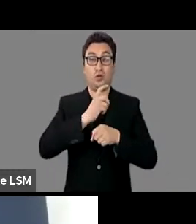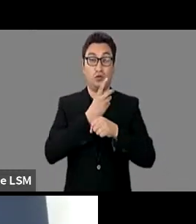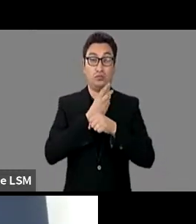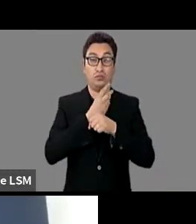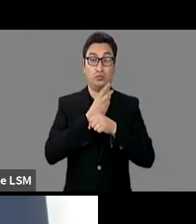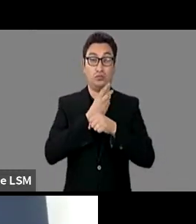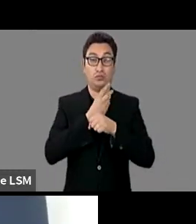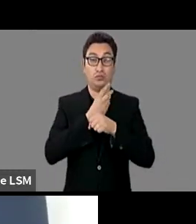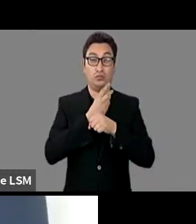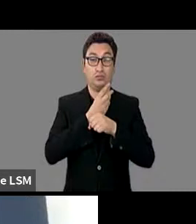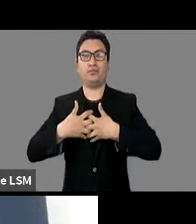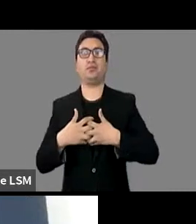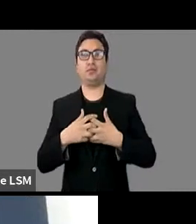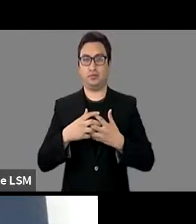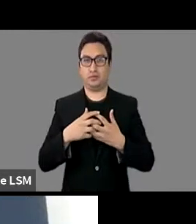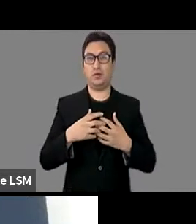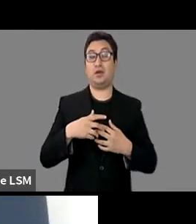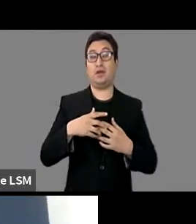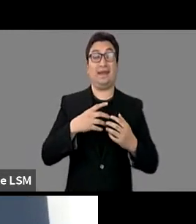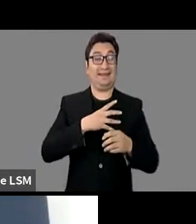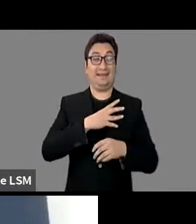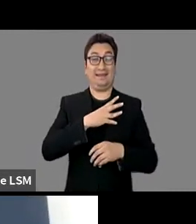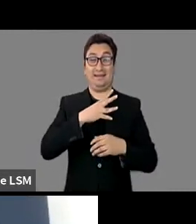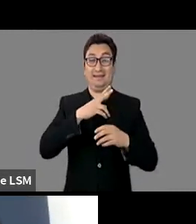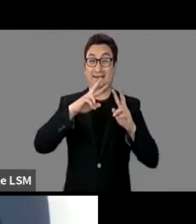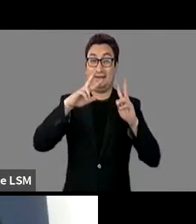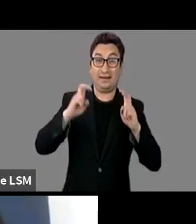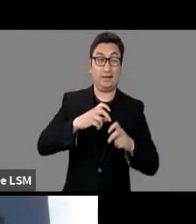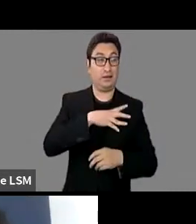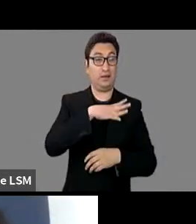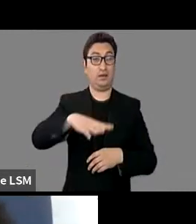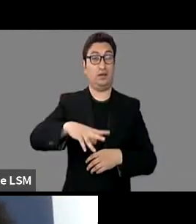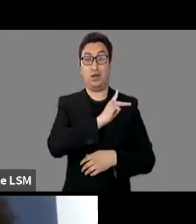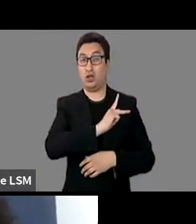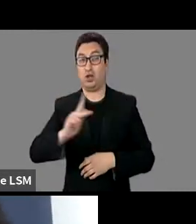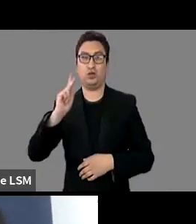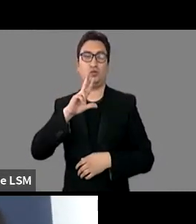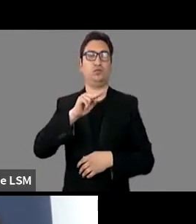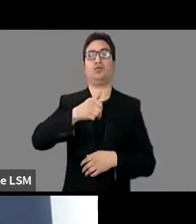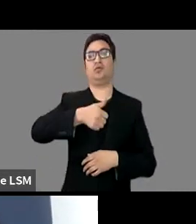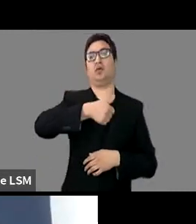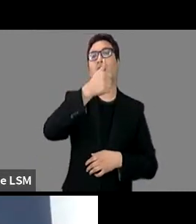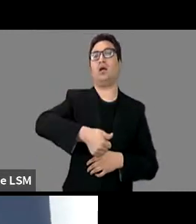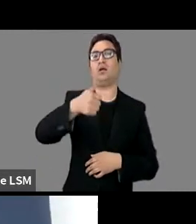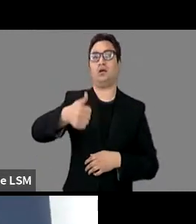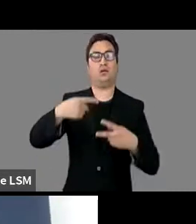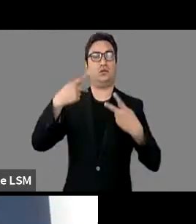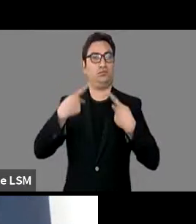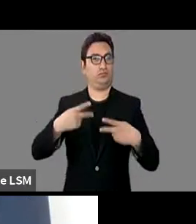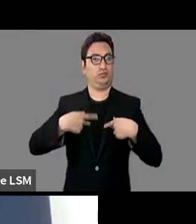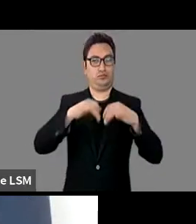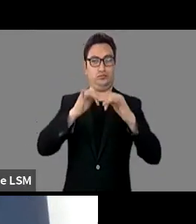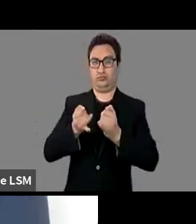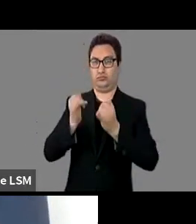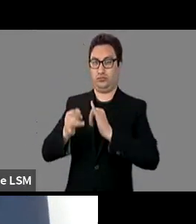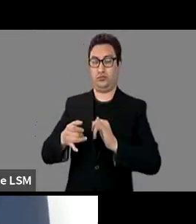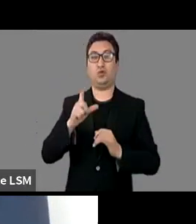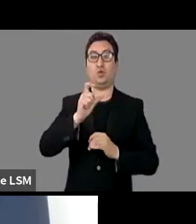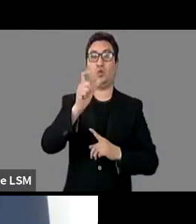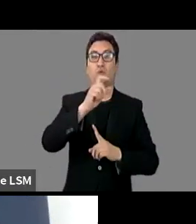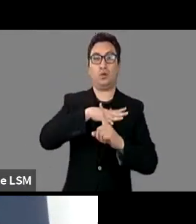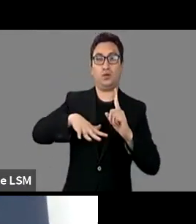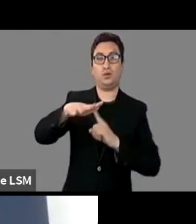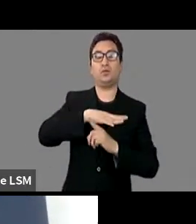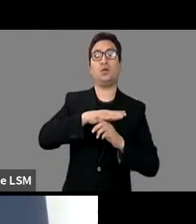general, sino se aplican en lo particular, en la situación de cada caso, que